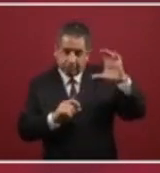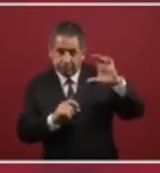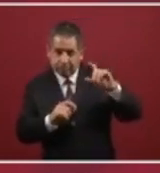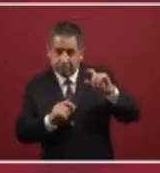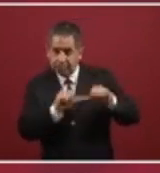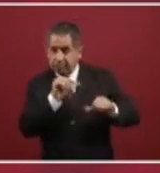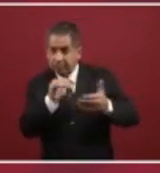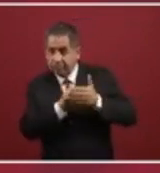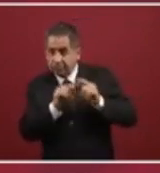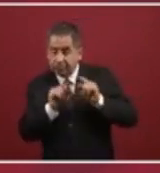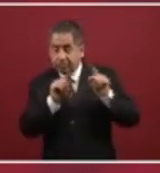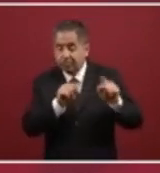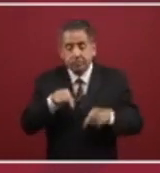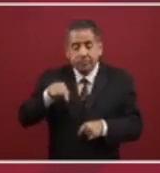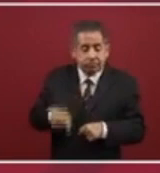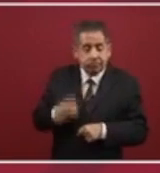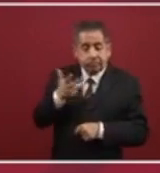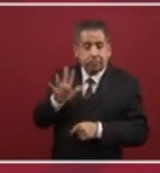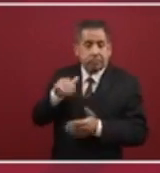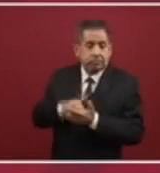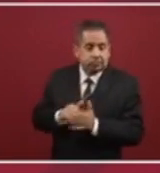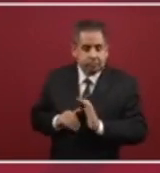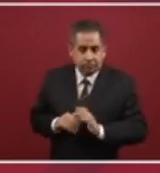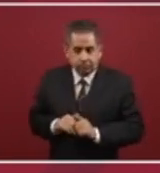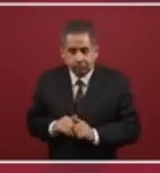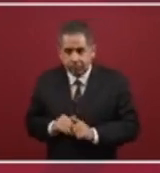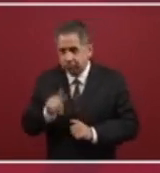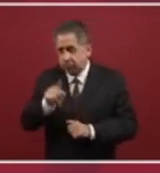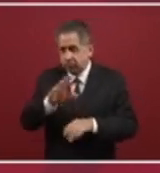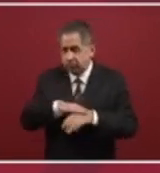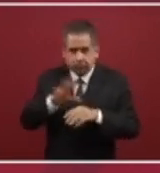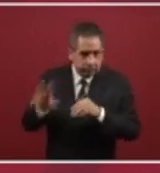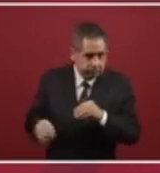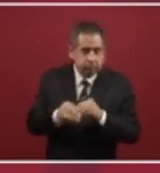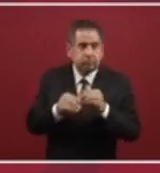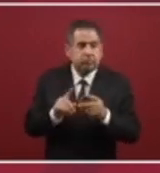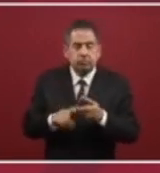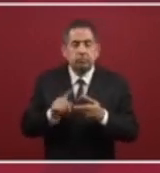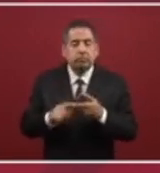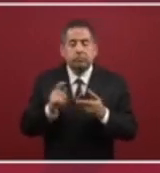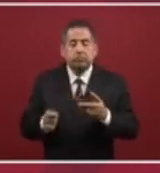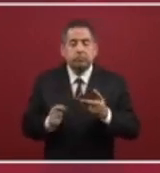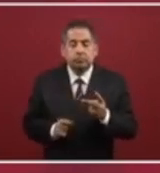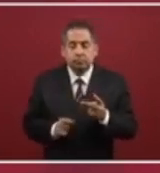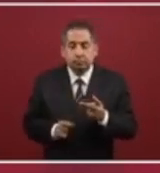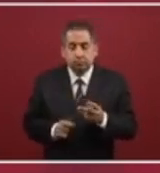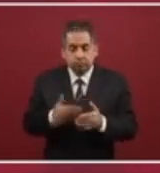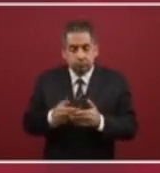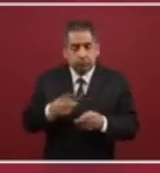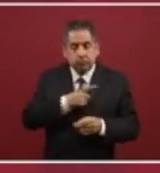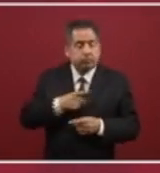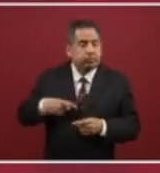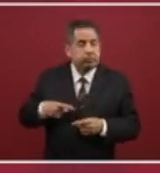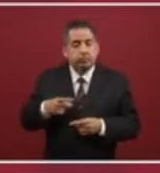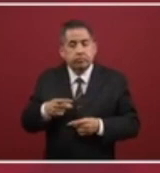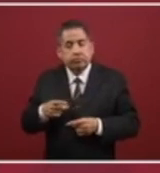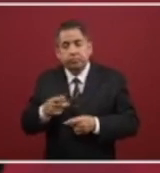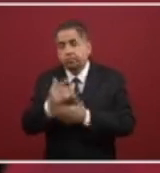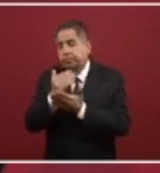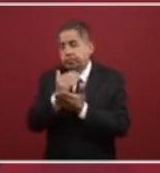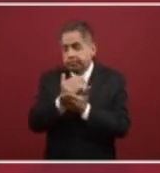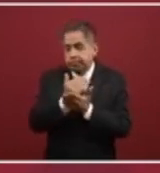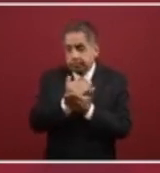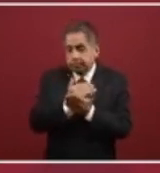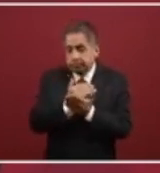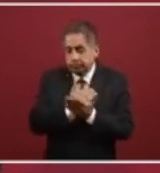números. Entonces, si a eso usted le agrega que a partir de ahora tienen que llegar muchos menos